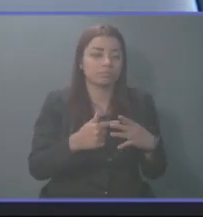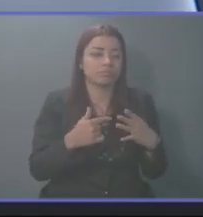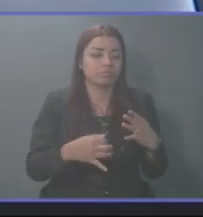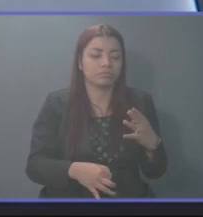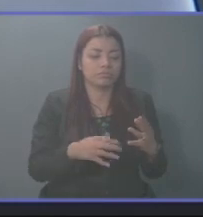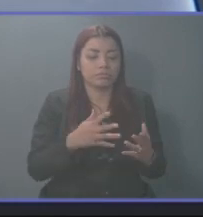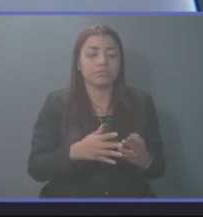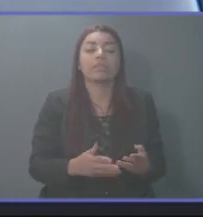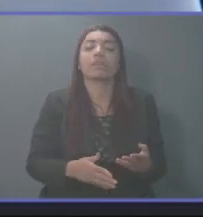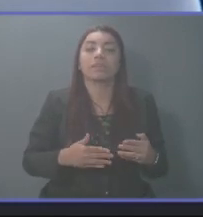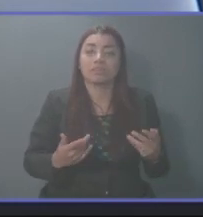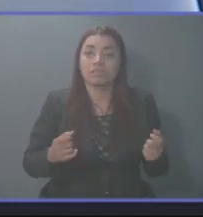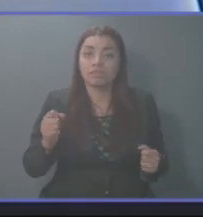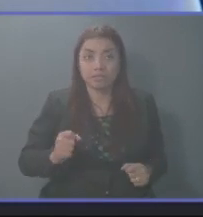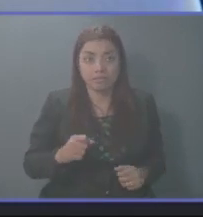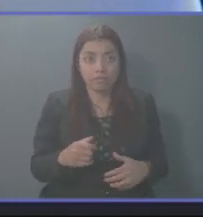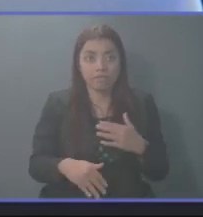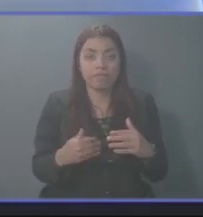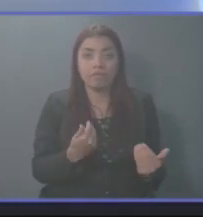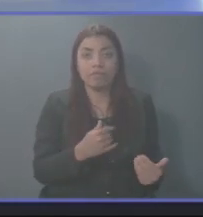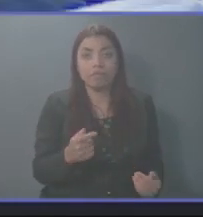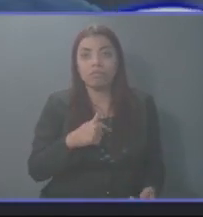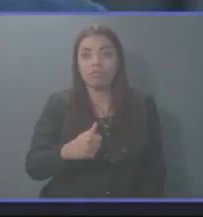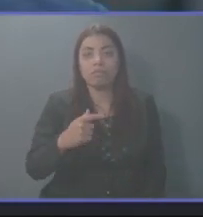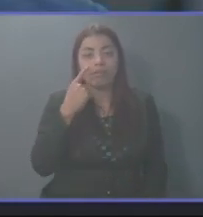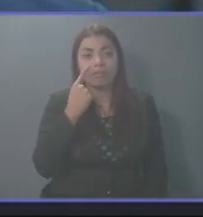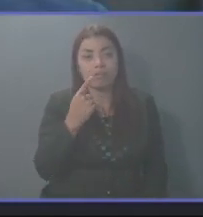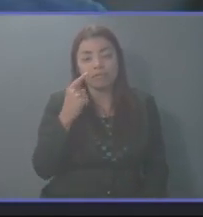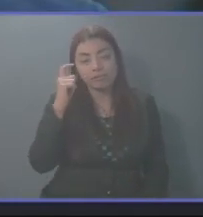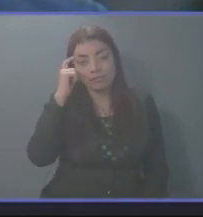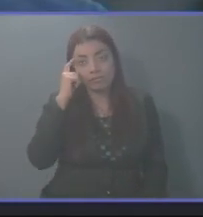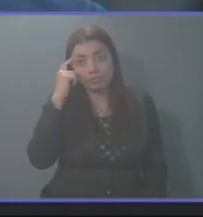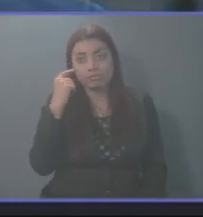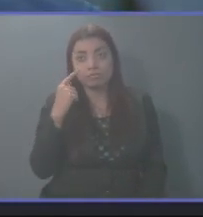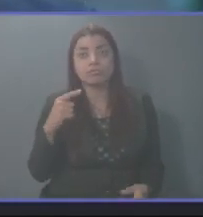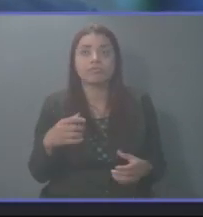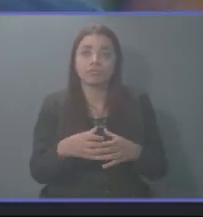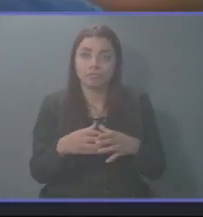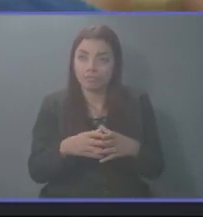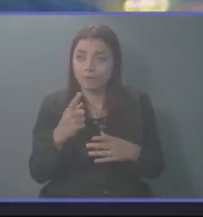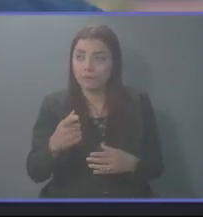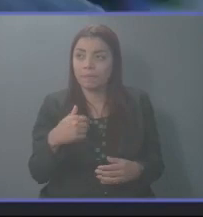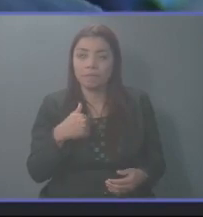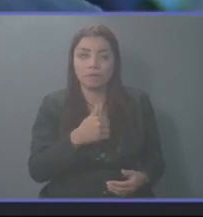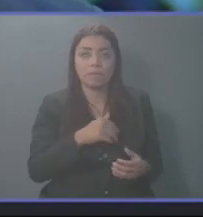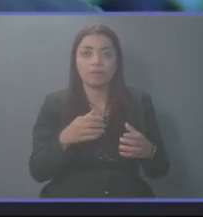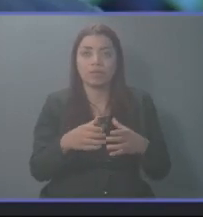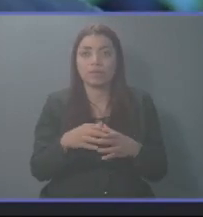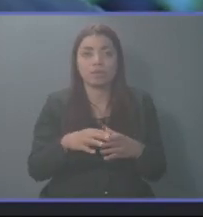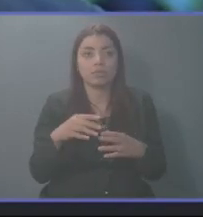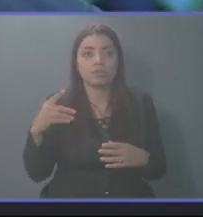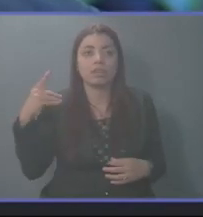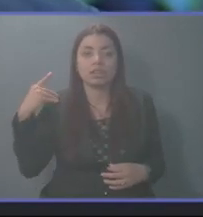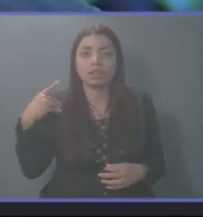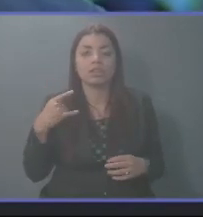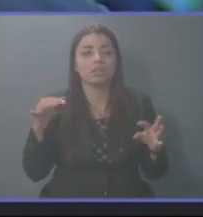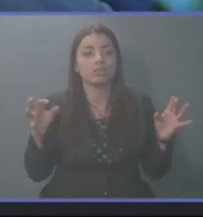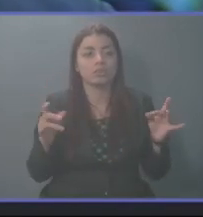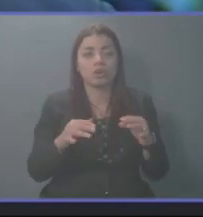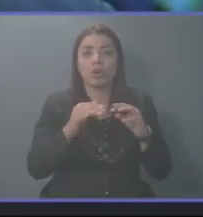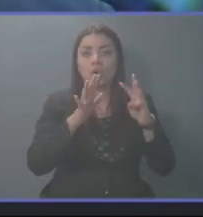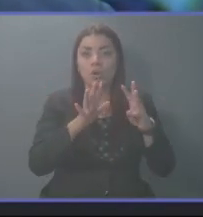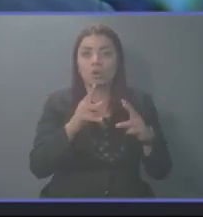vigente, pero sí se acepta parcialmente la observación, considerando esta comisión que los miembros del comité directivo sean 8,